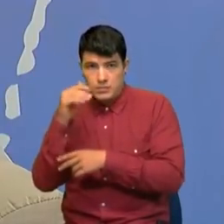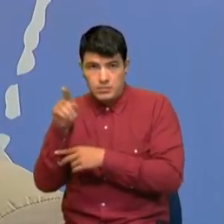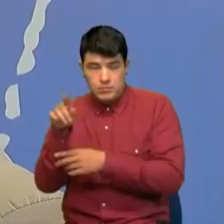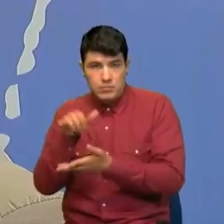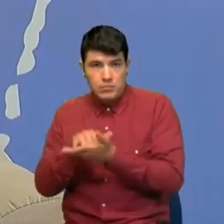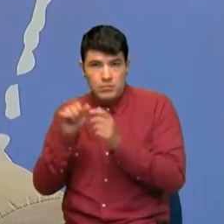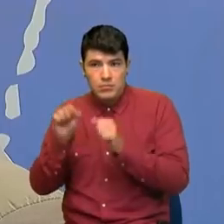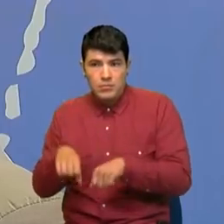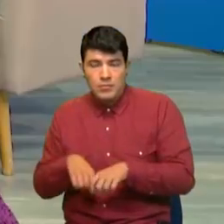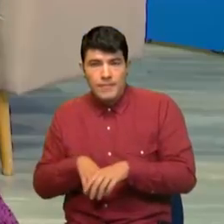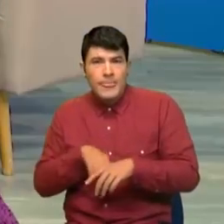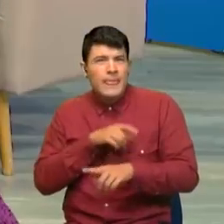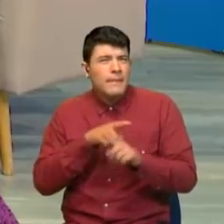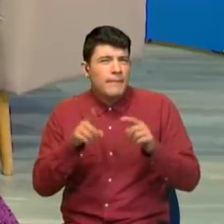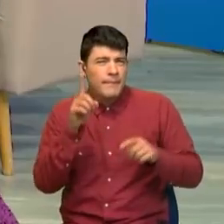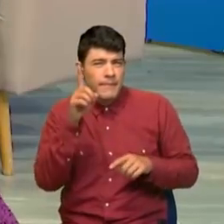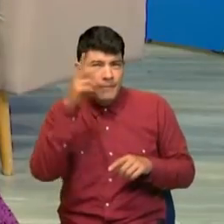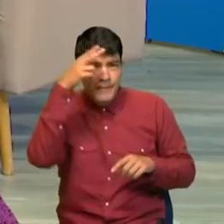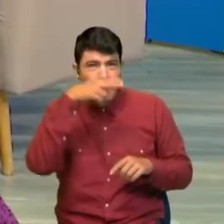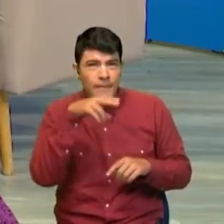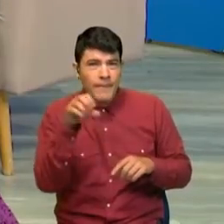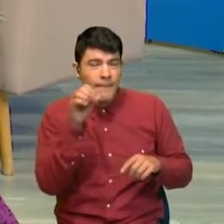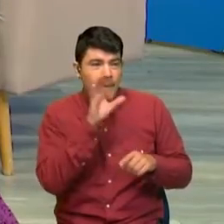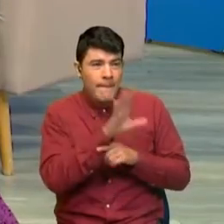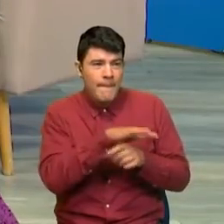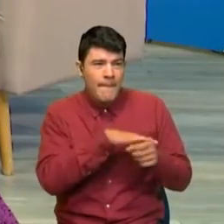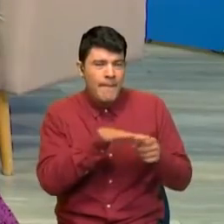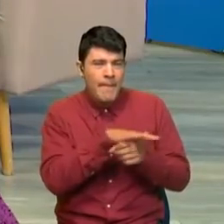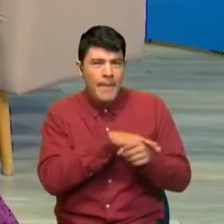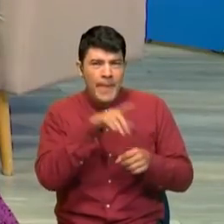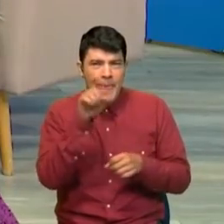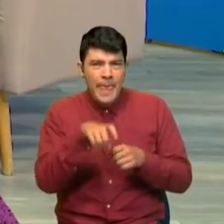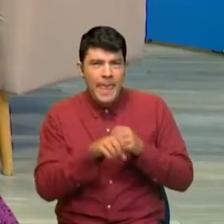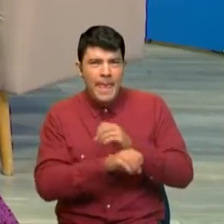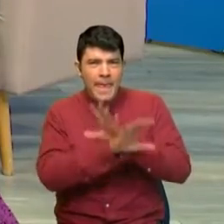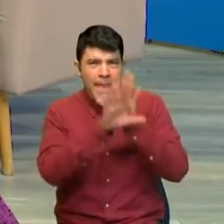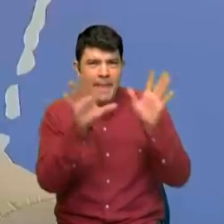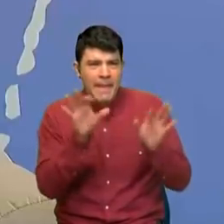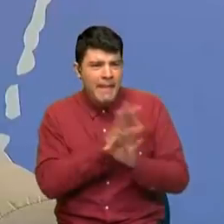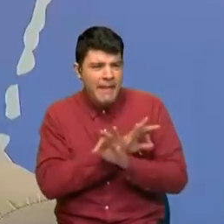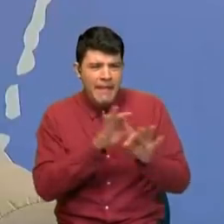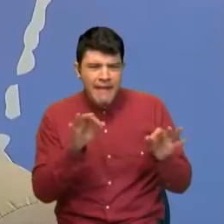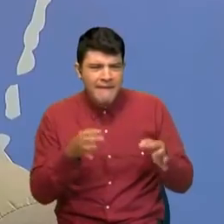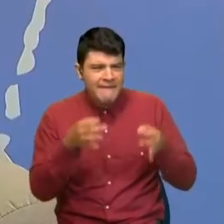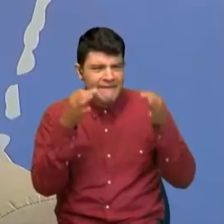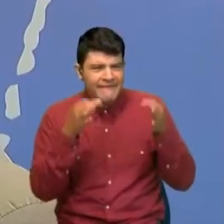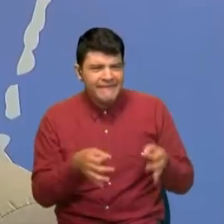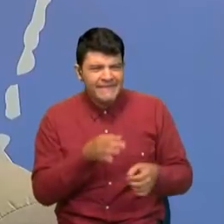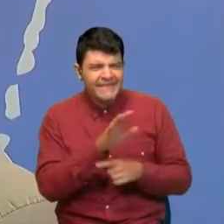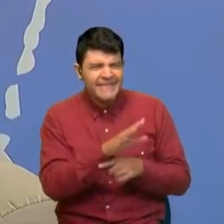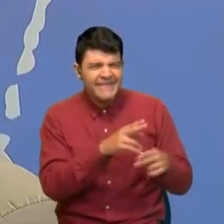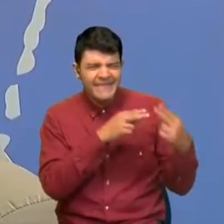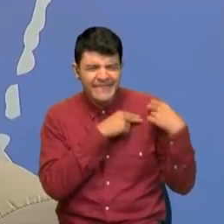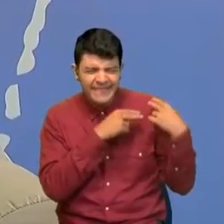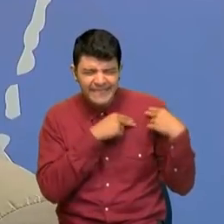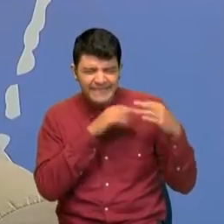bien, si uno de los hijos, es una situación que hay que dejar clara, nunca ha cumplido con sus deberes familiares, digamos,